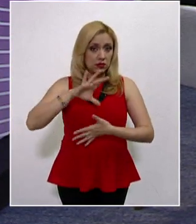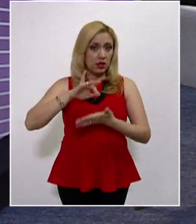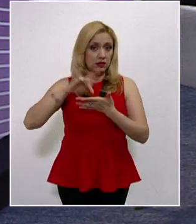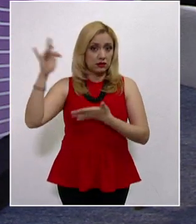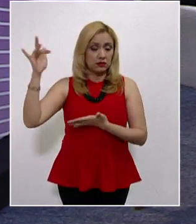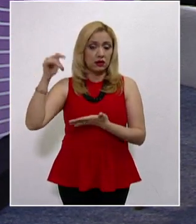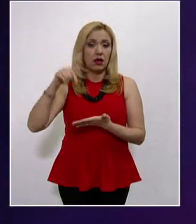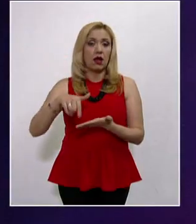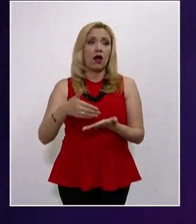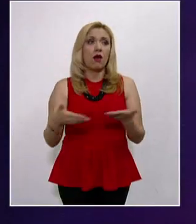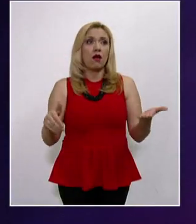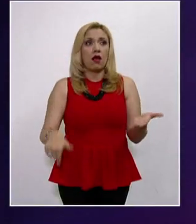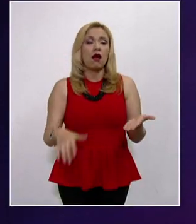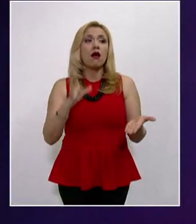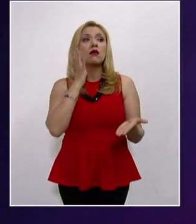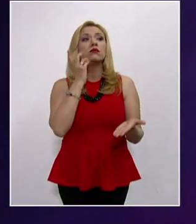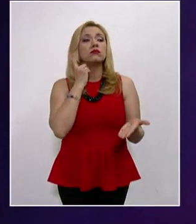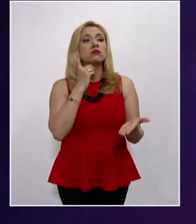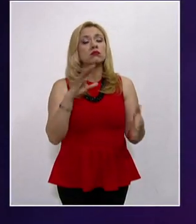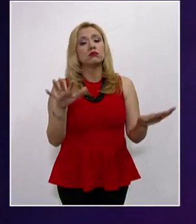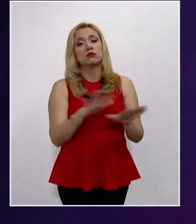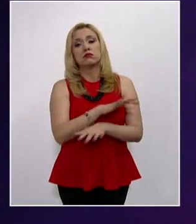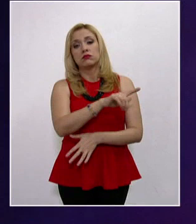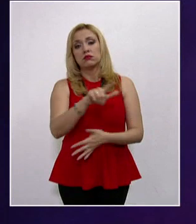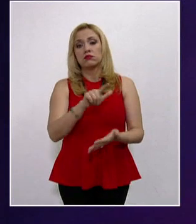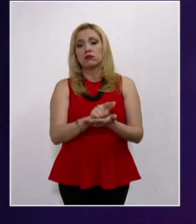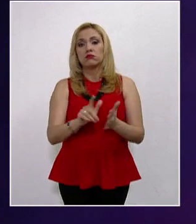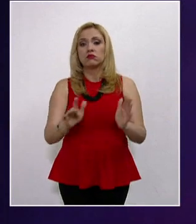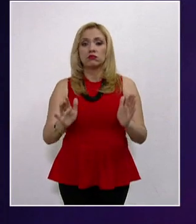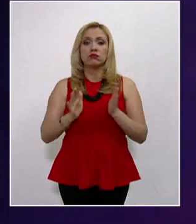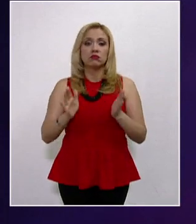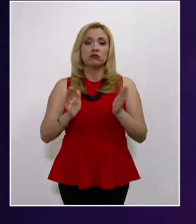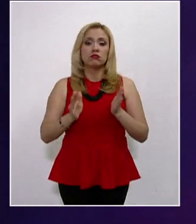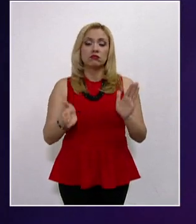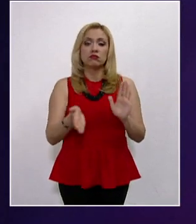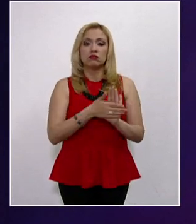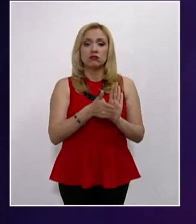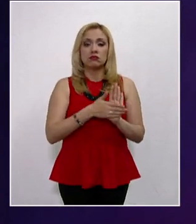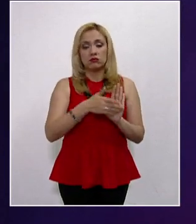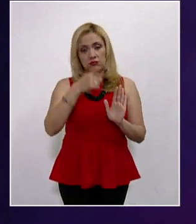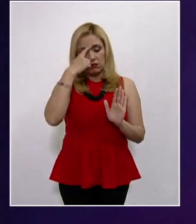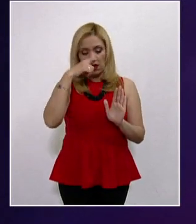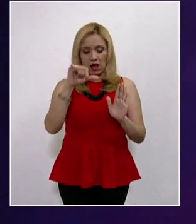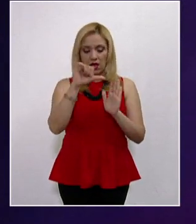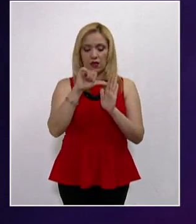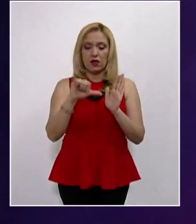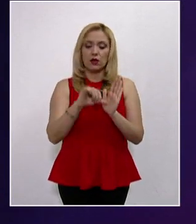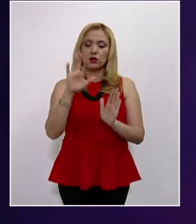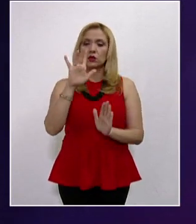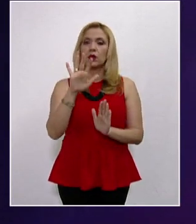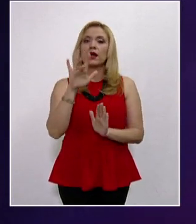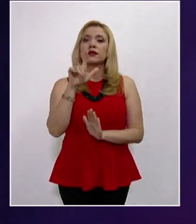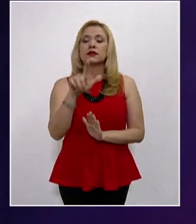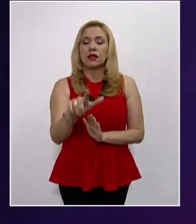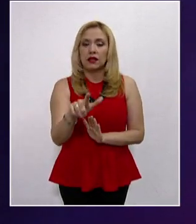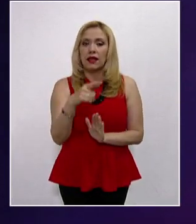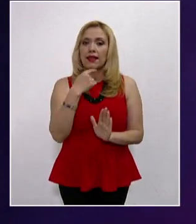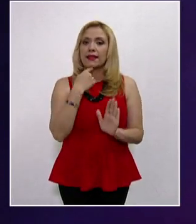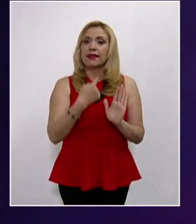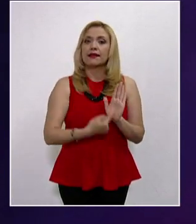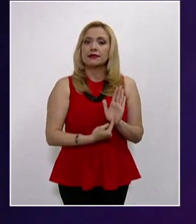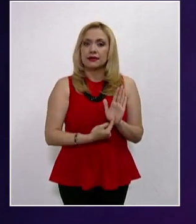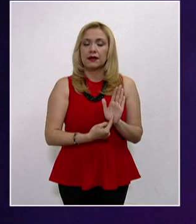el Congreso reforma el Código de Justicia Militar para, en su artículo 57,